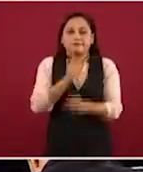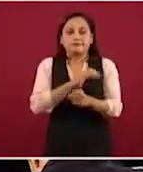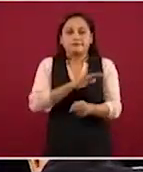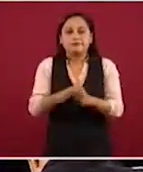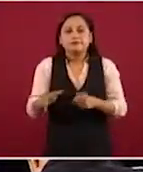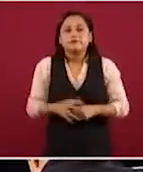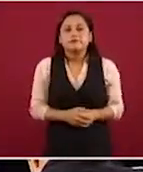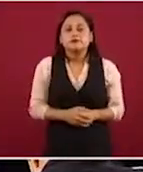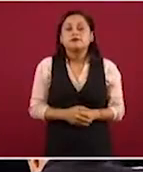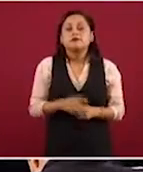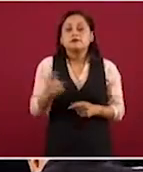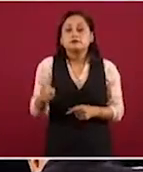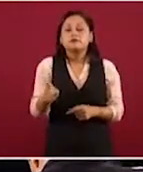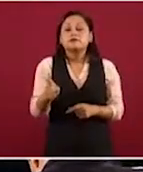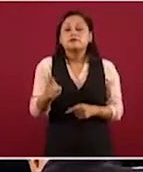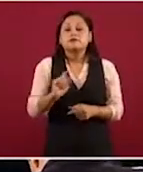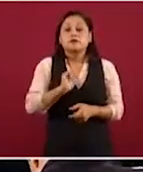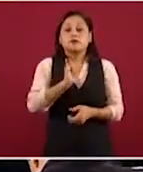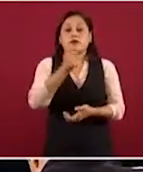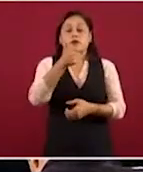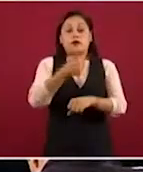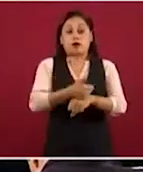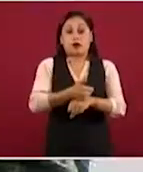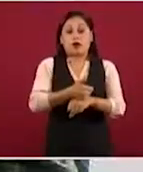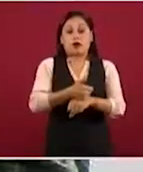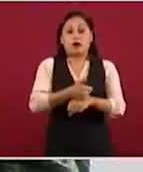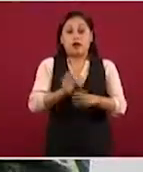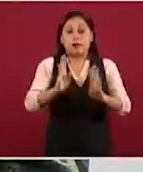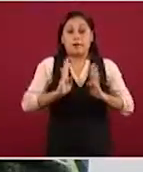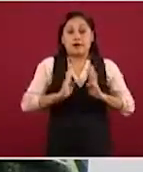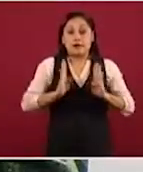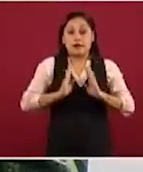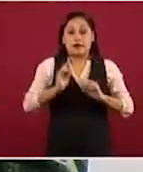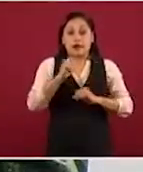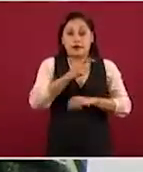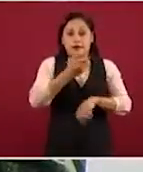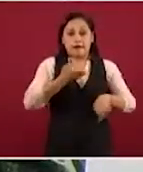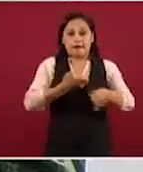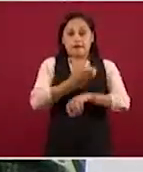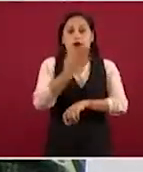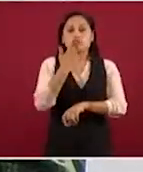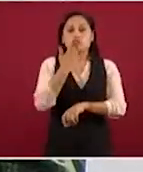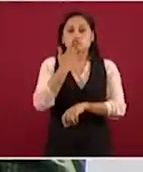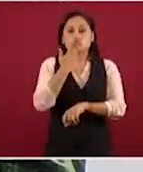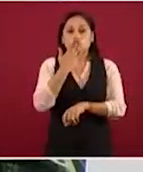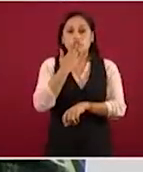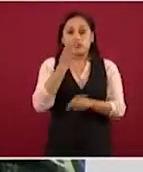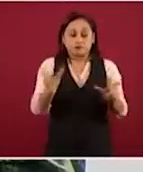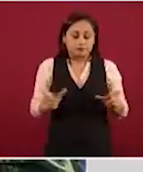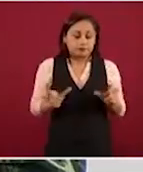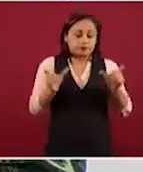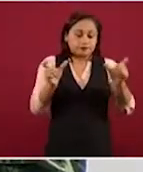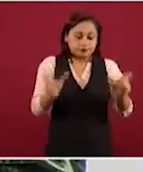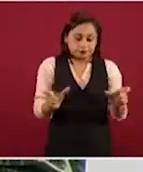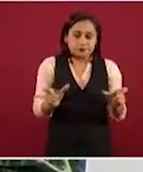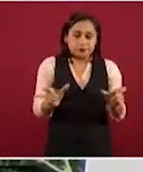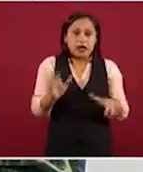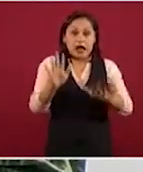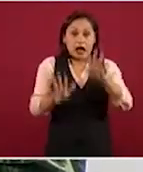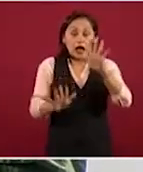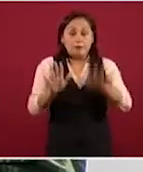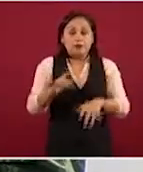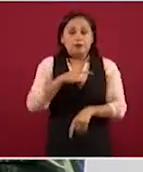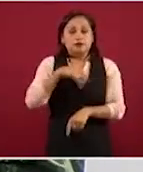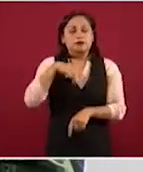En los puestos militares de seguridad que tenemos acá en Sonora, hemos llegado a hacer en fechas en que queremos